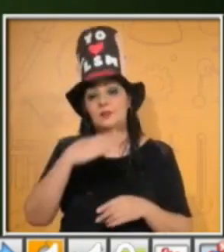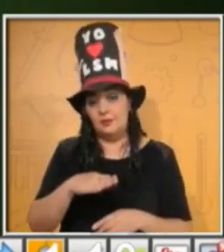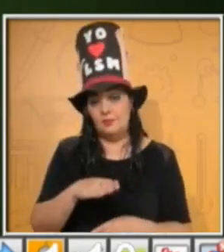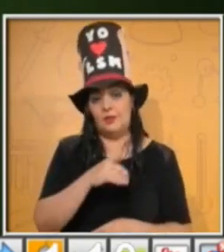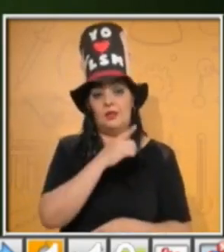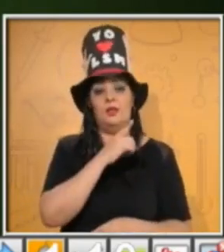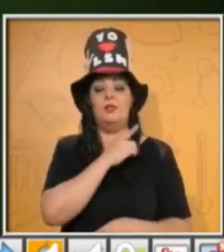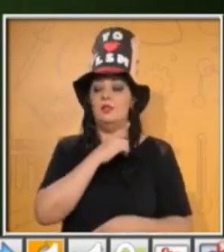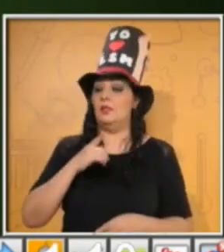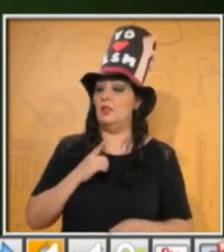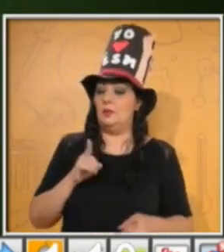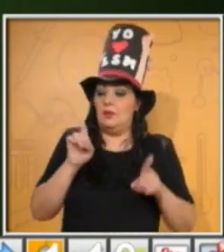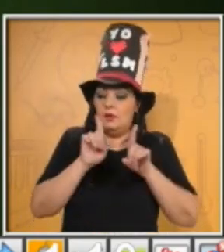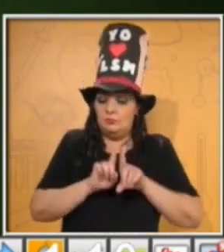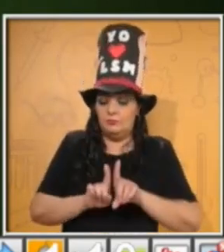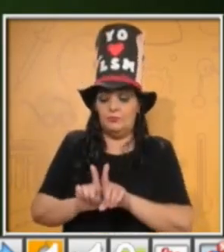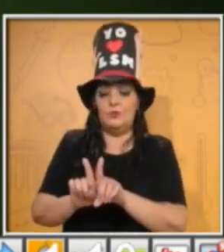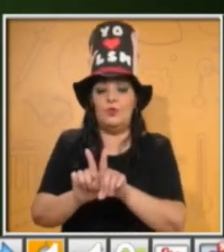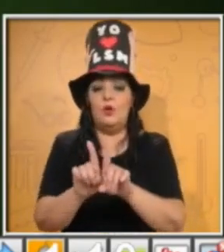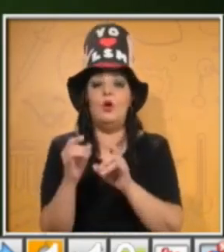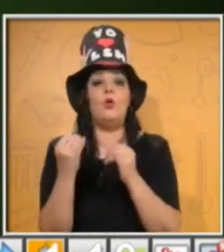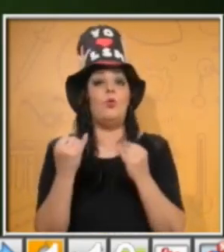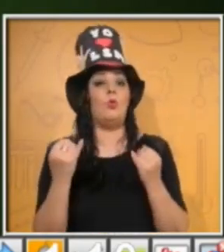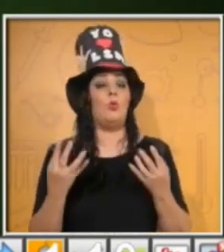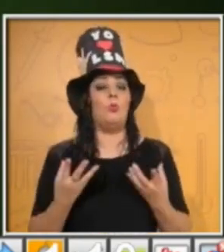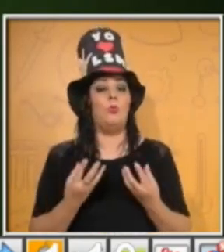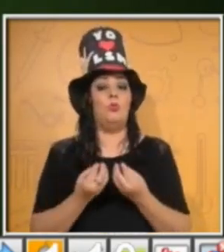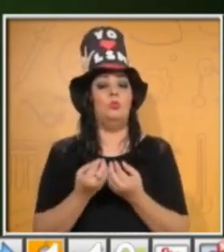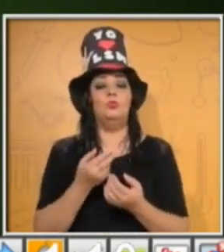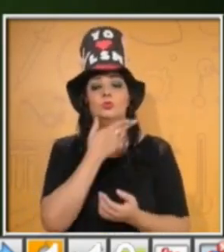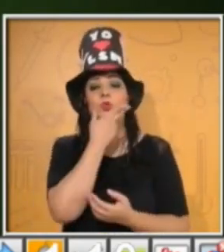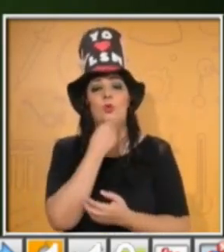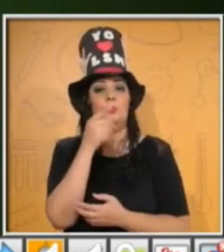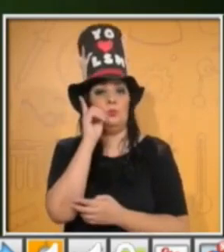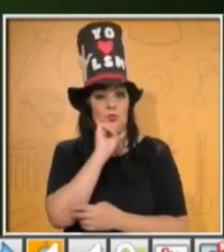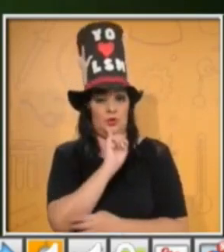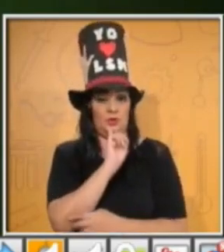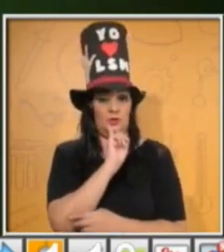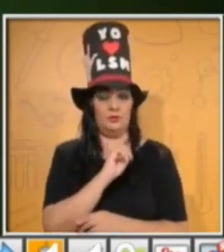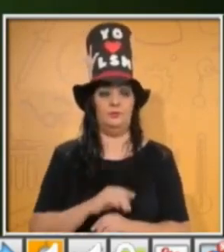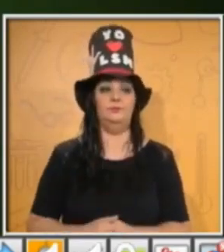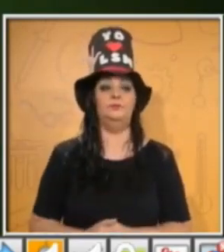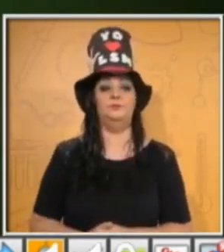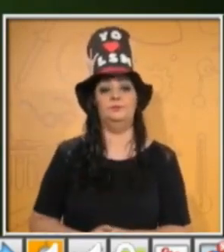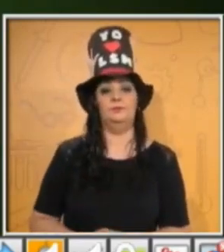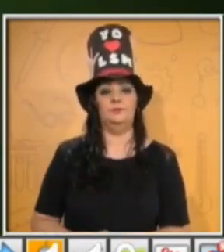personajes saben que van a entrar un hombre y una mujer de manera anticipada.